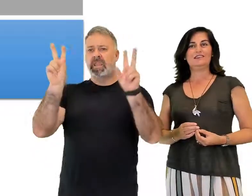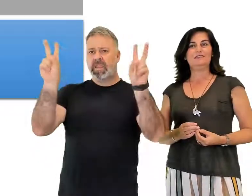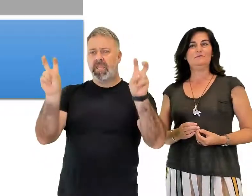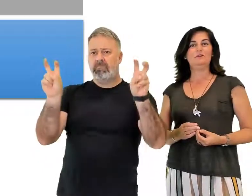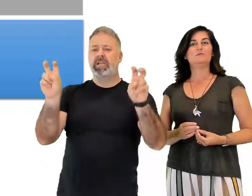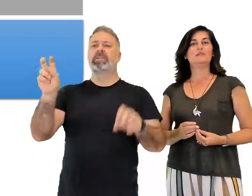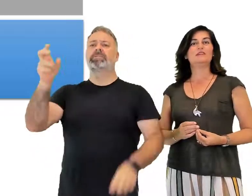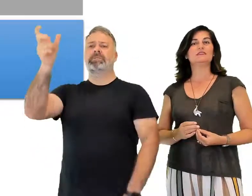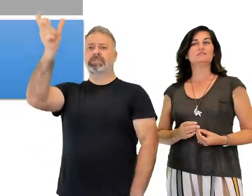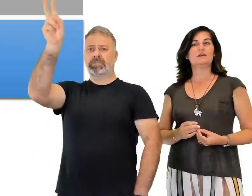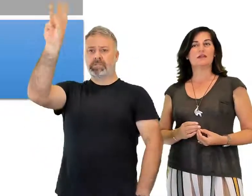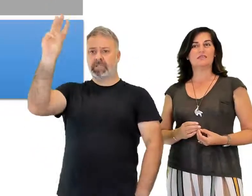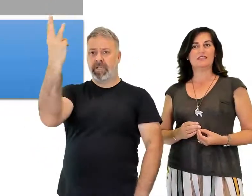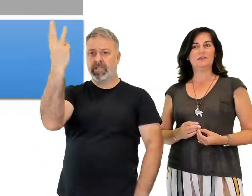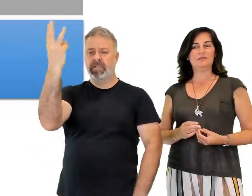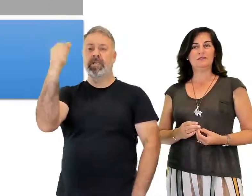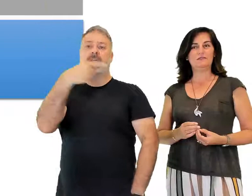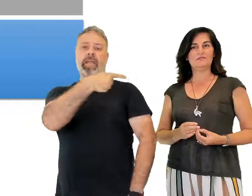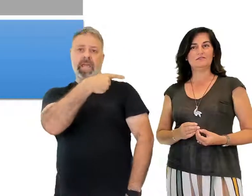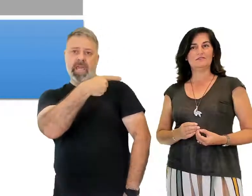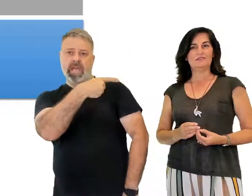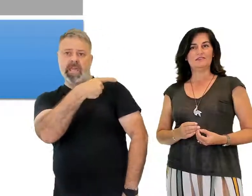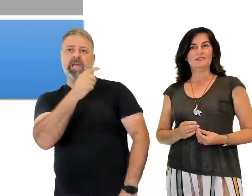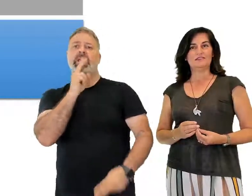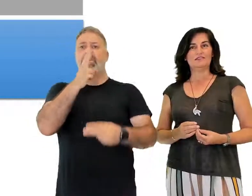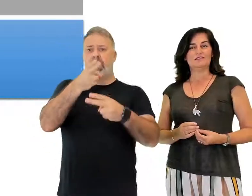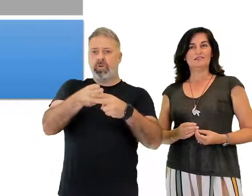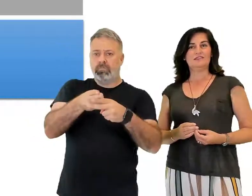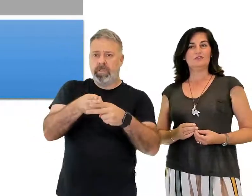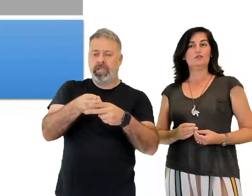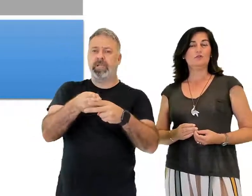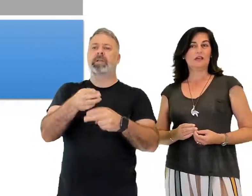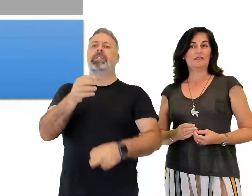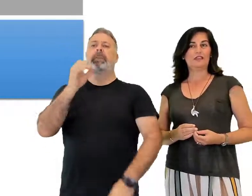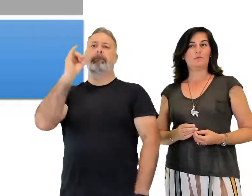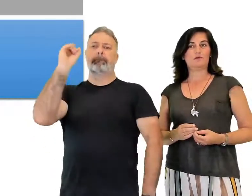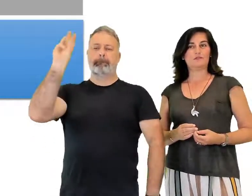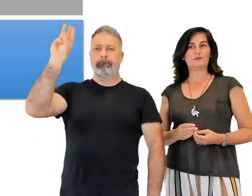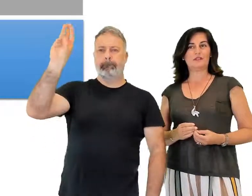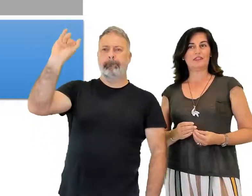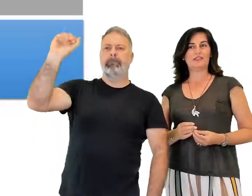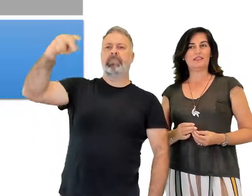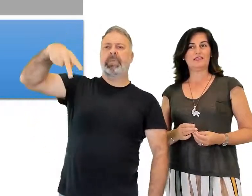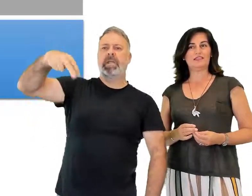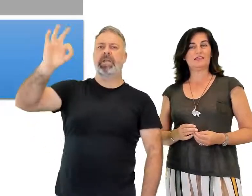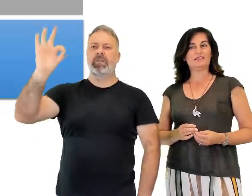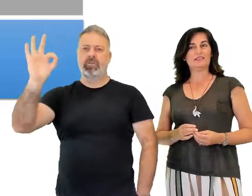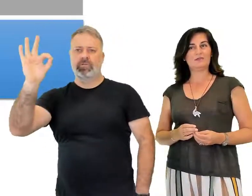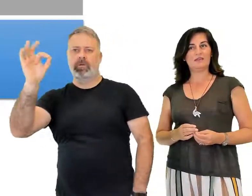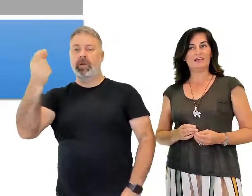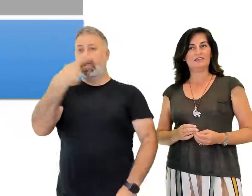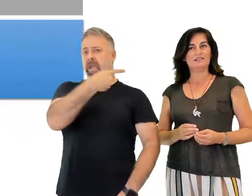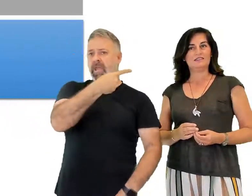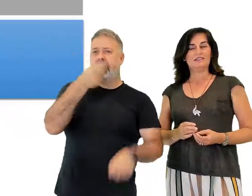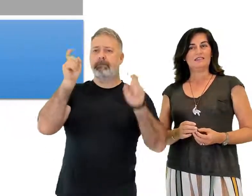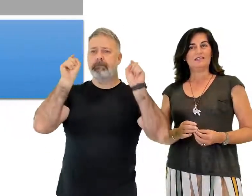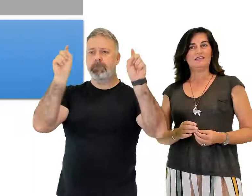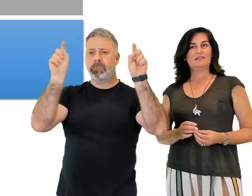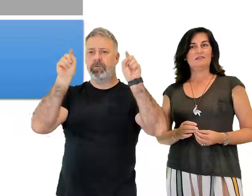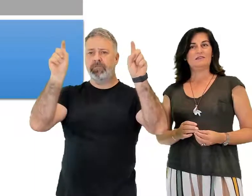Y mi nombre es María José del Pino. Y soy una de las profesoras de la asignatura.